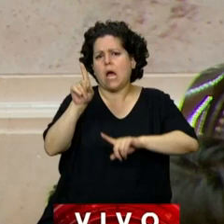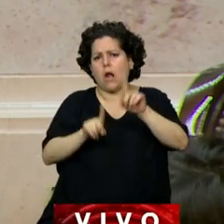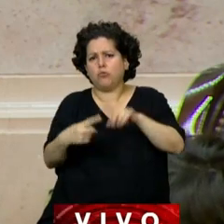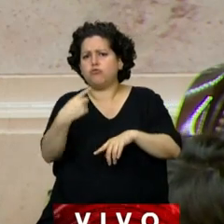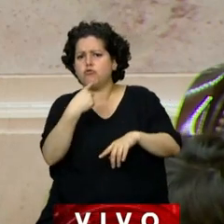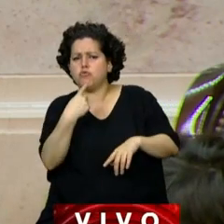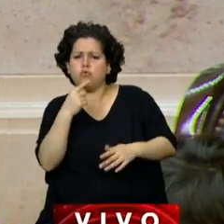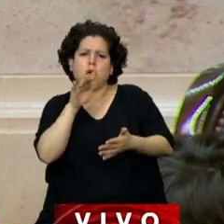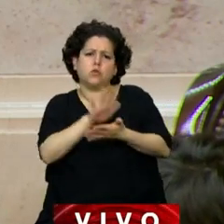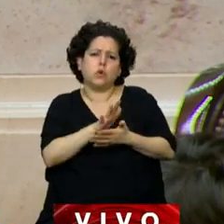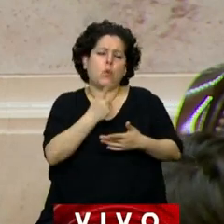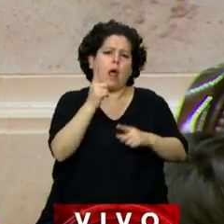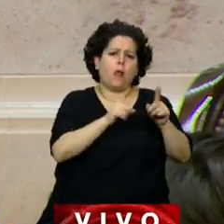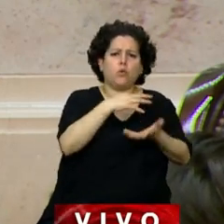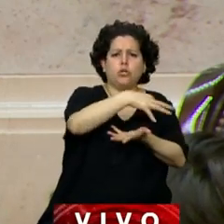sectores, sobre todo de la oposición,